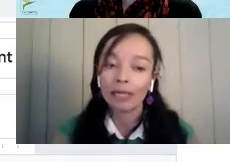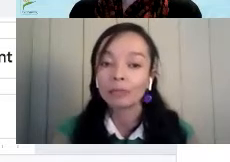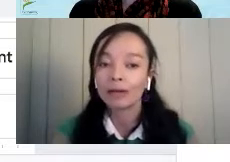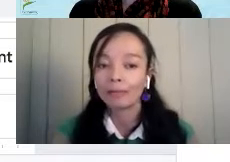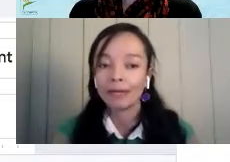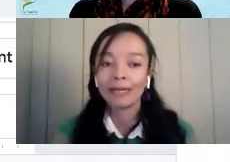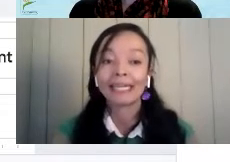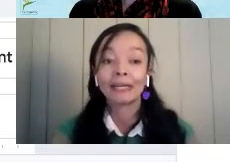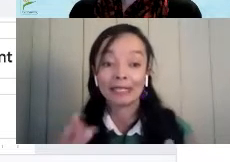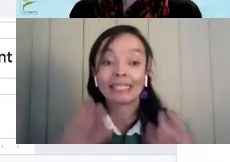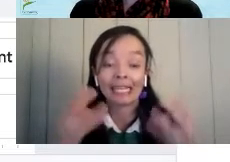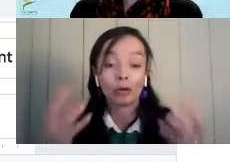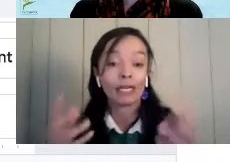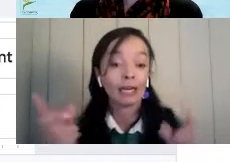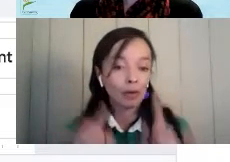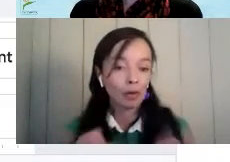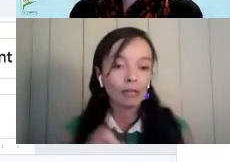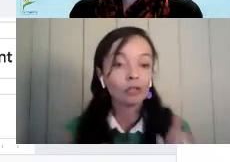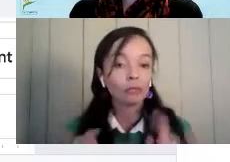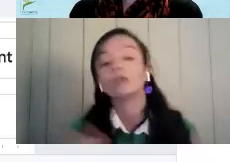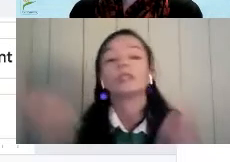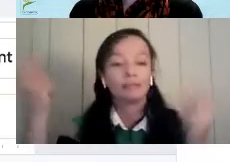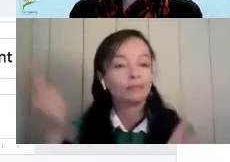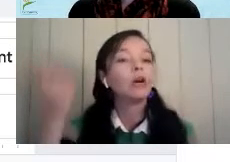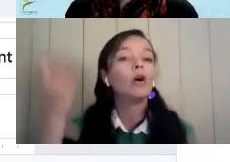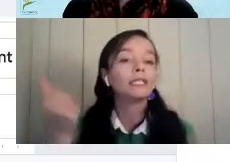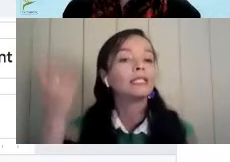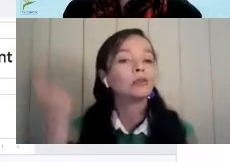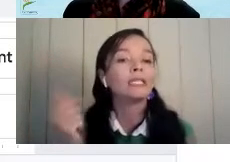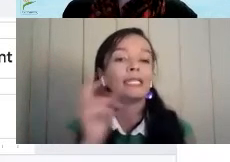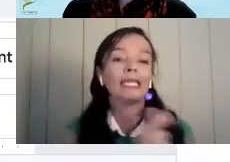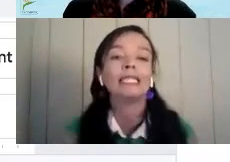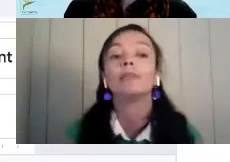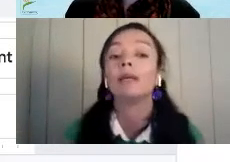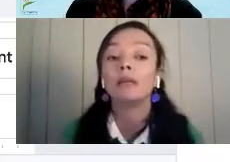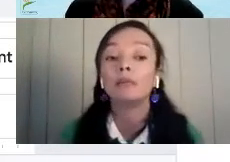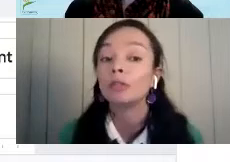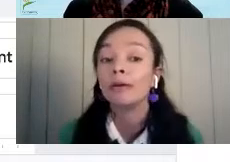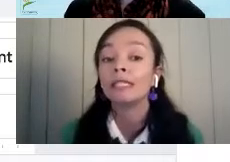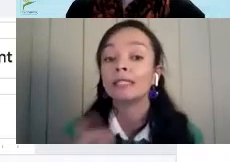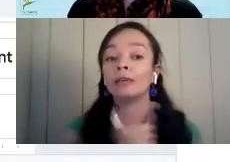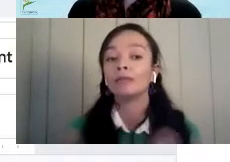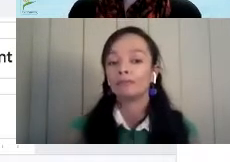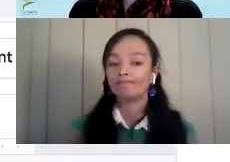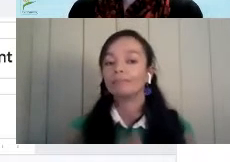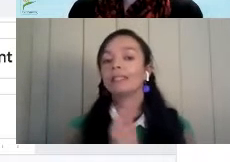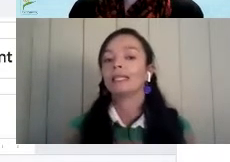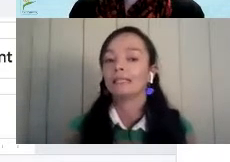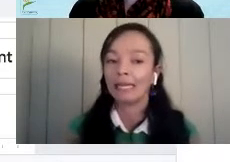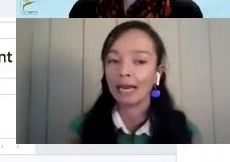la primera vez para ver qué es lo que quieren. Pero ahí nos vimos con... Oh, está haciendo así. Quiere leche. Para la próxima vez, ya sabemos.